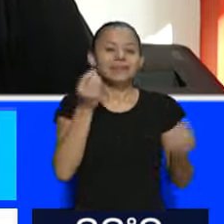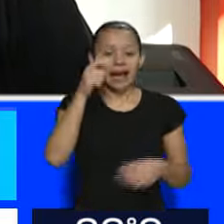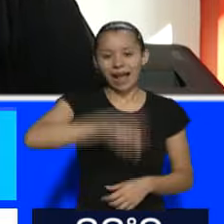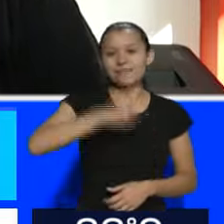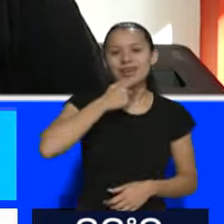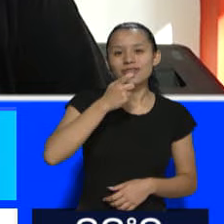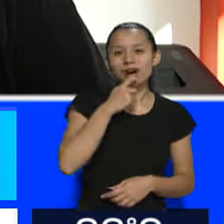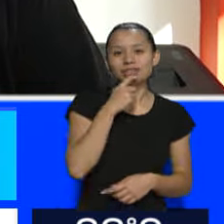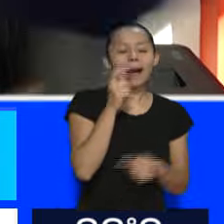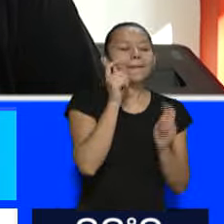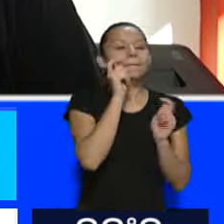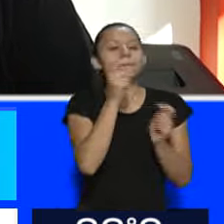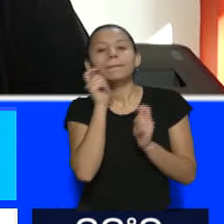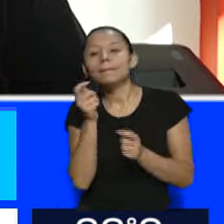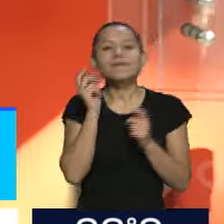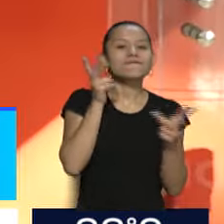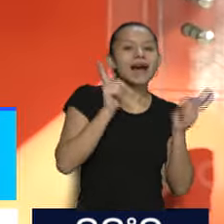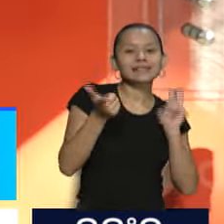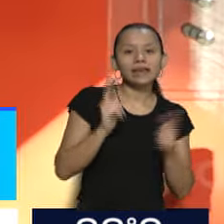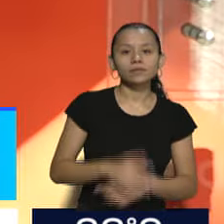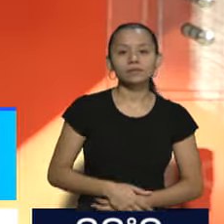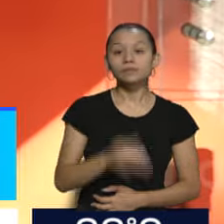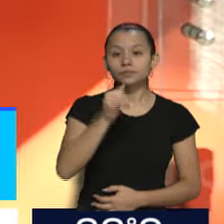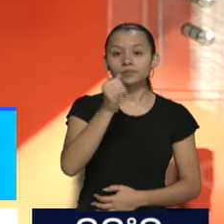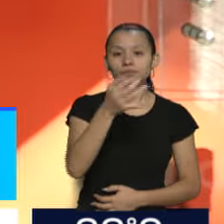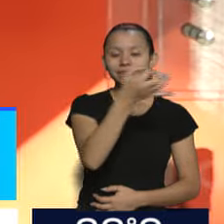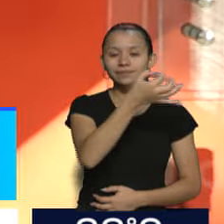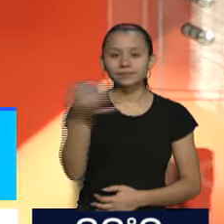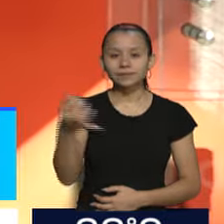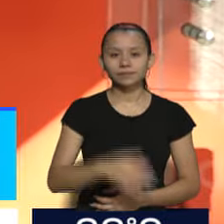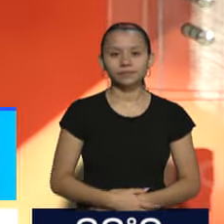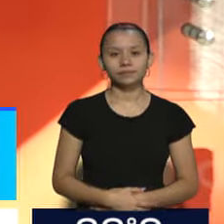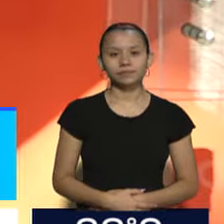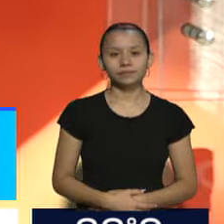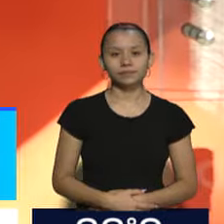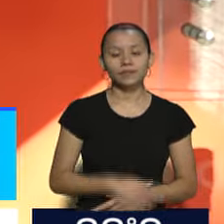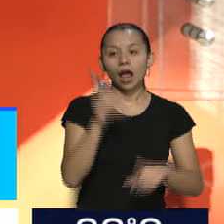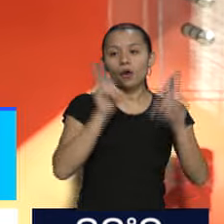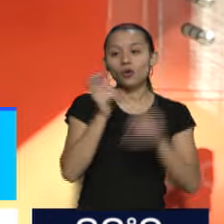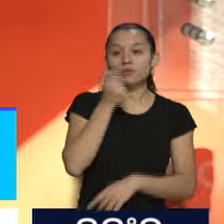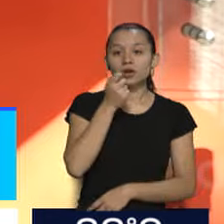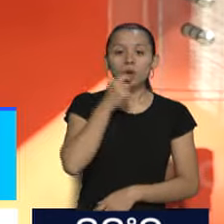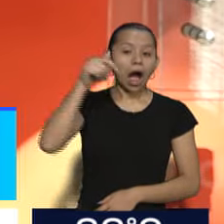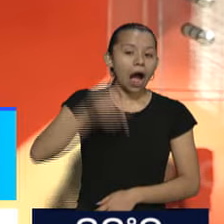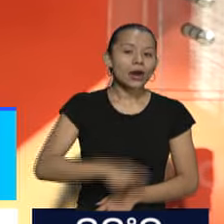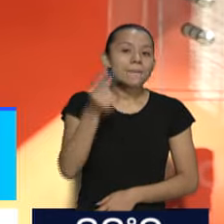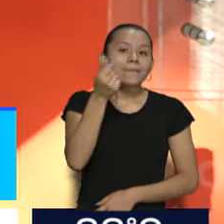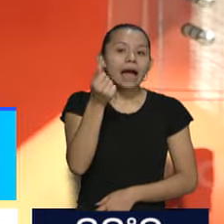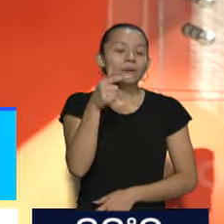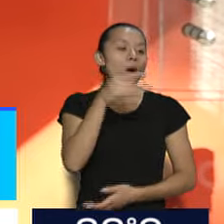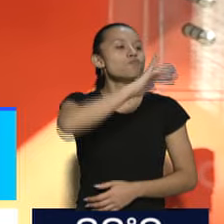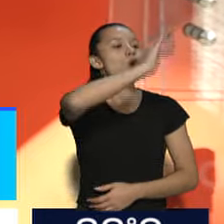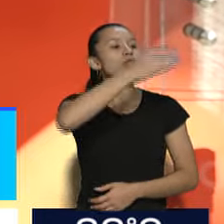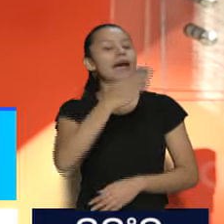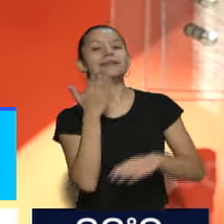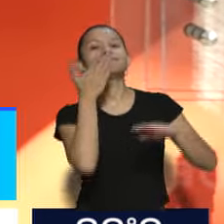que a otro tipo de vacaciones. Sí. Hay muchos que prefieren, no sé, gastarse lo que tienen en ir a la montaña o ir a